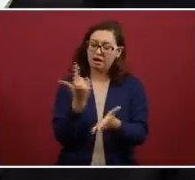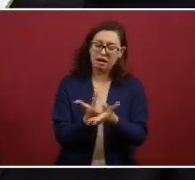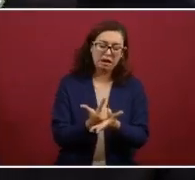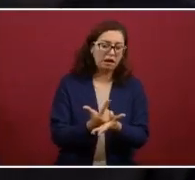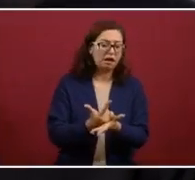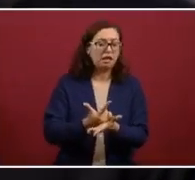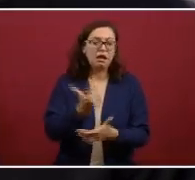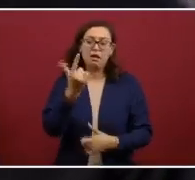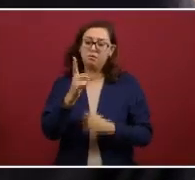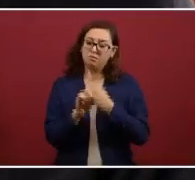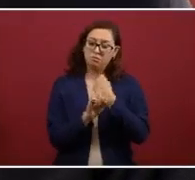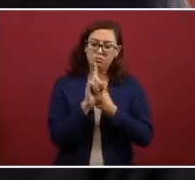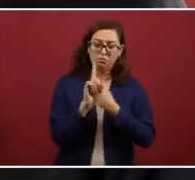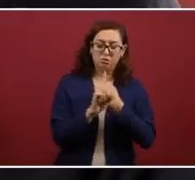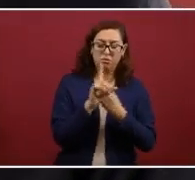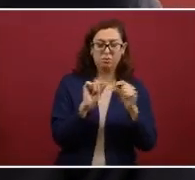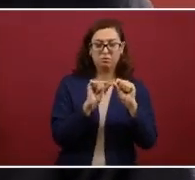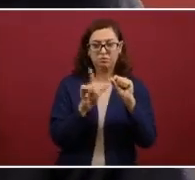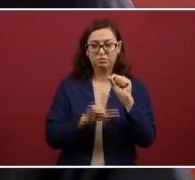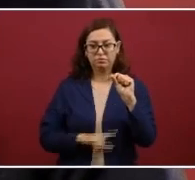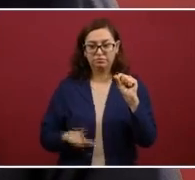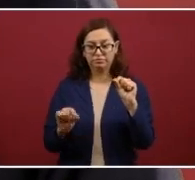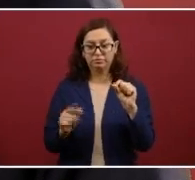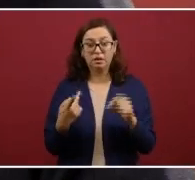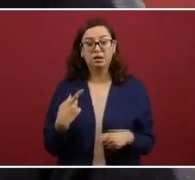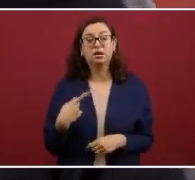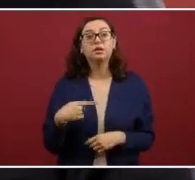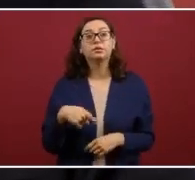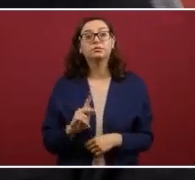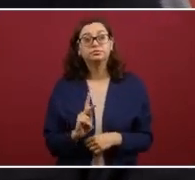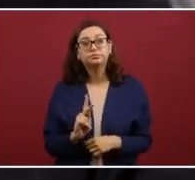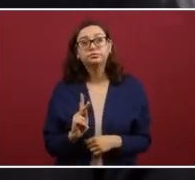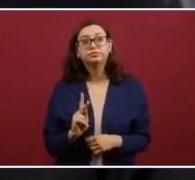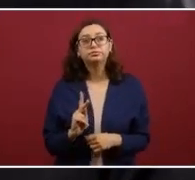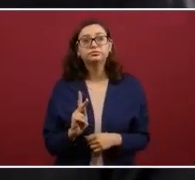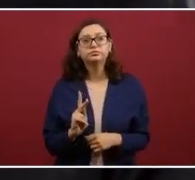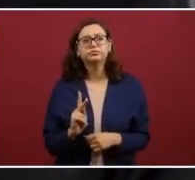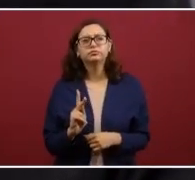graves problemas nacionales, pero